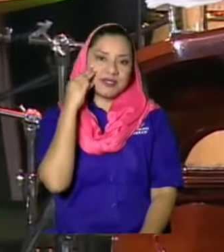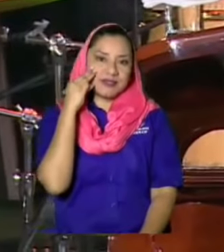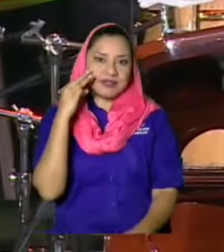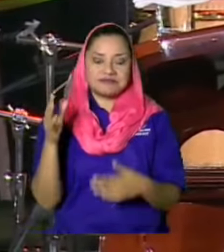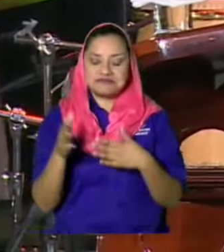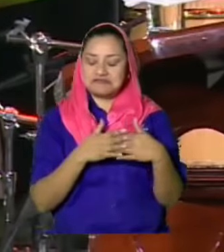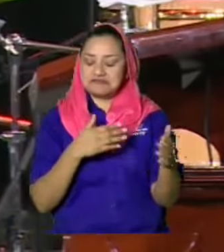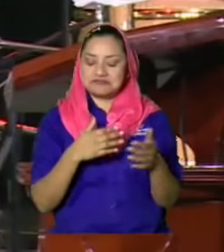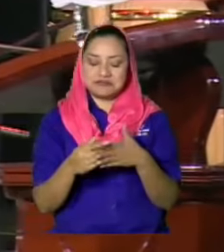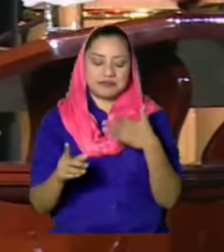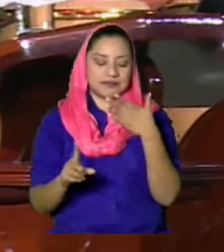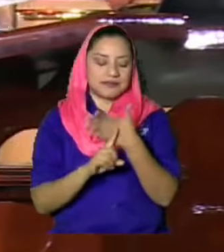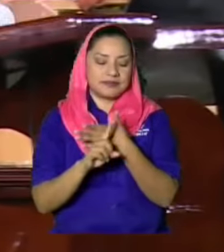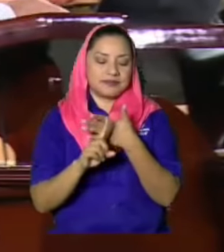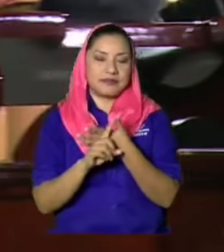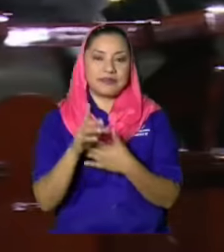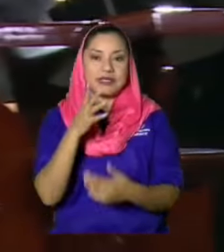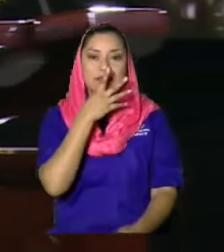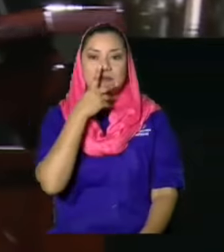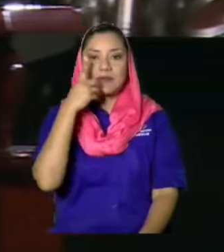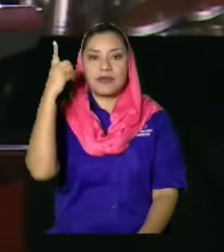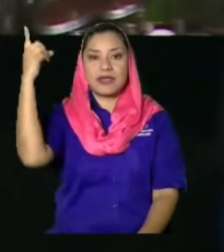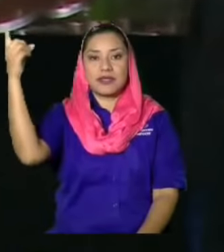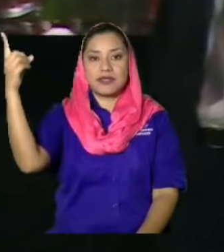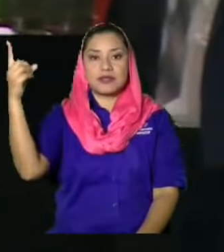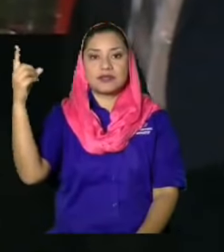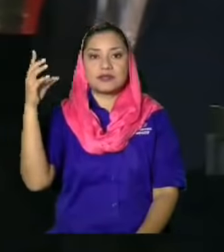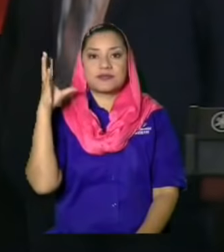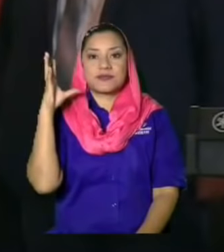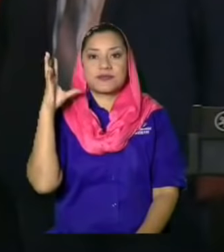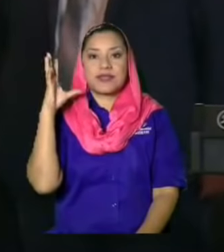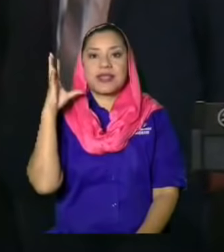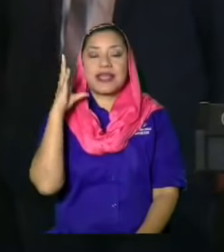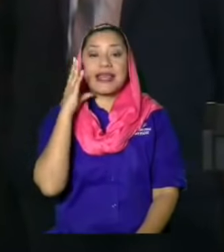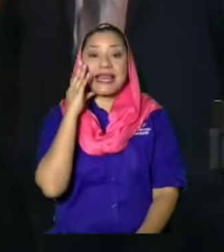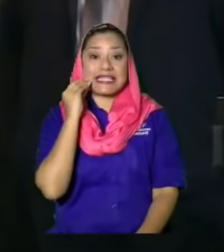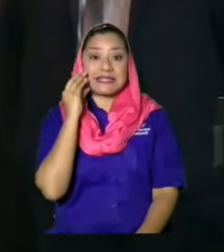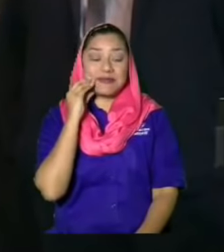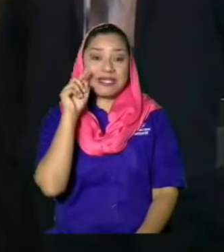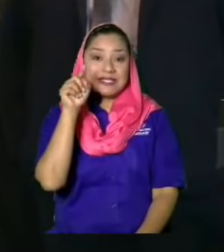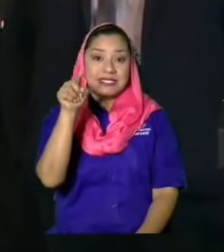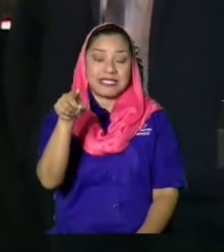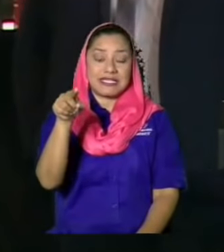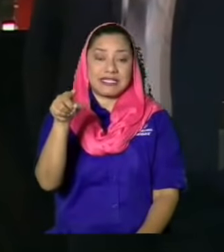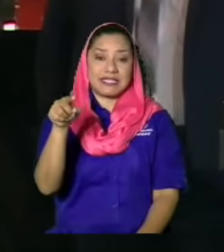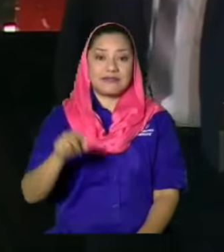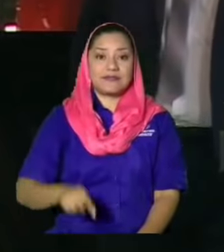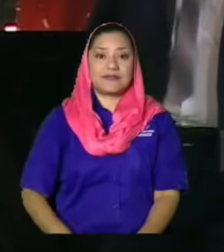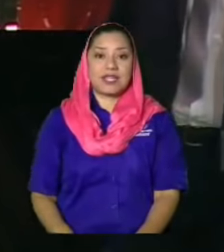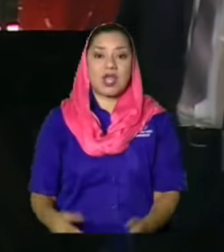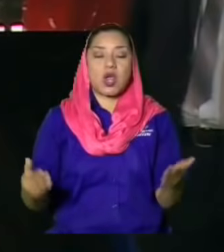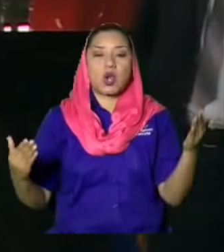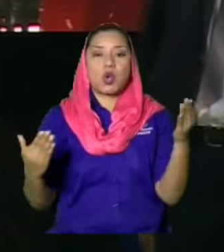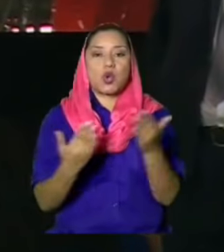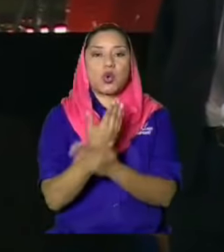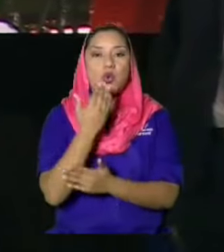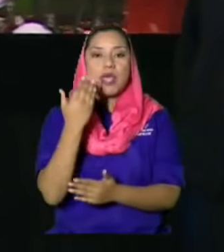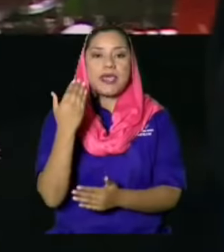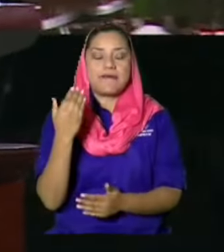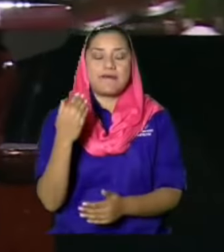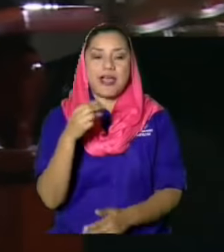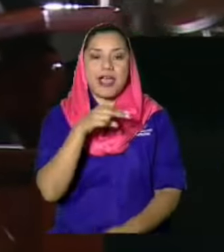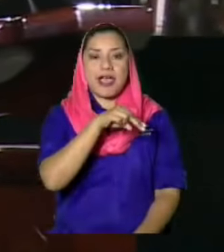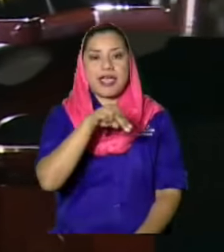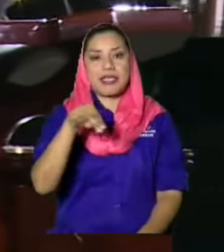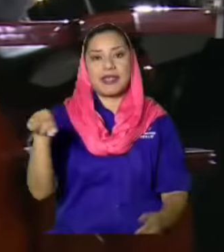madurando, aleluya. Eso es, eso es, eso es. Eso es, seguimos orando para que vengan las almas